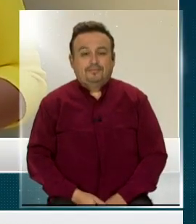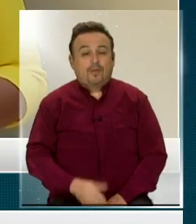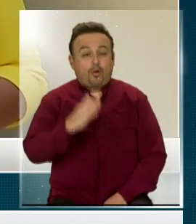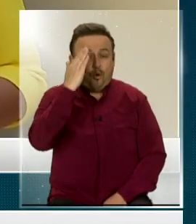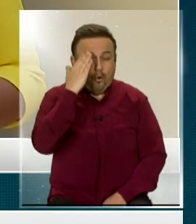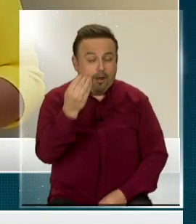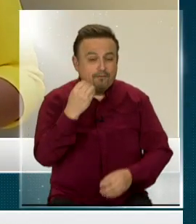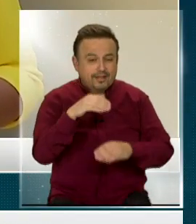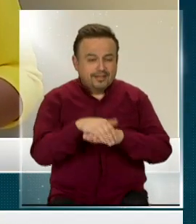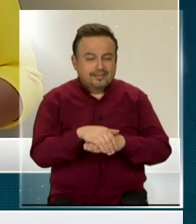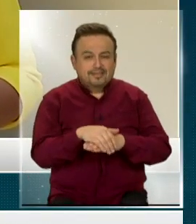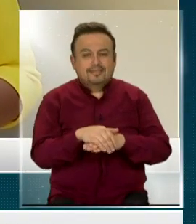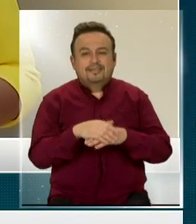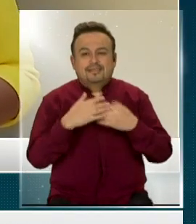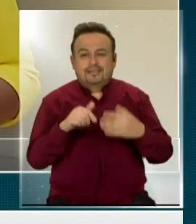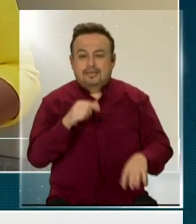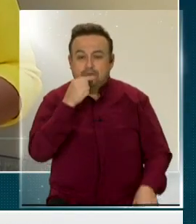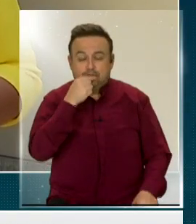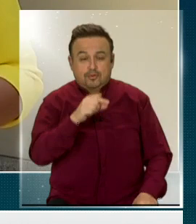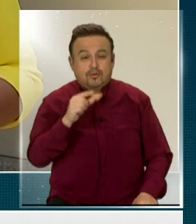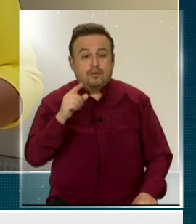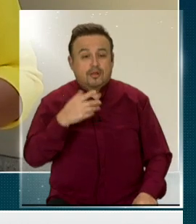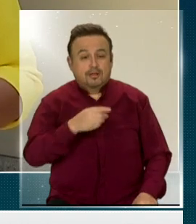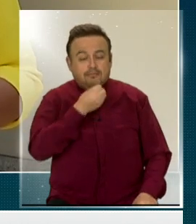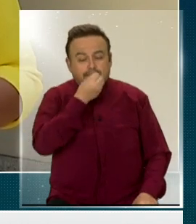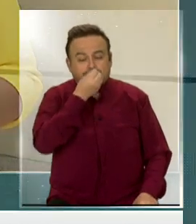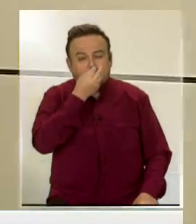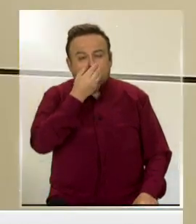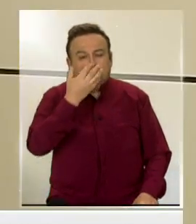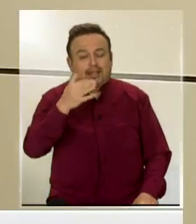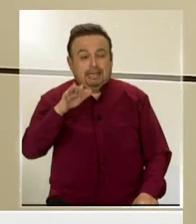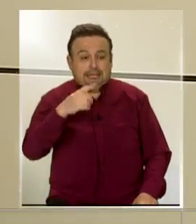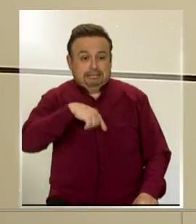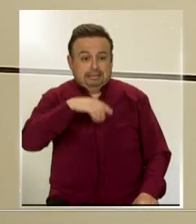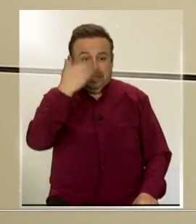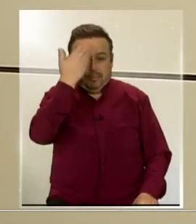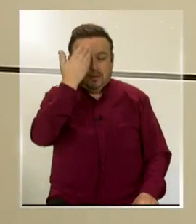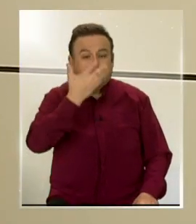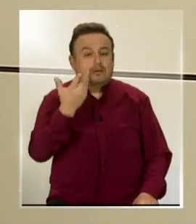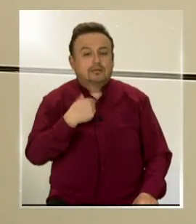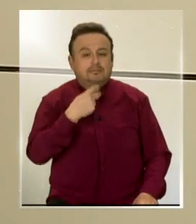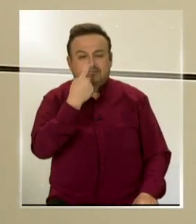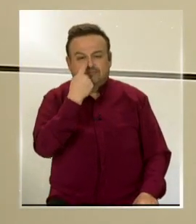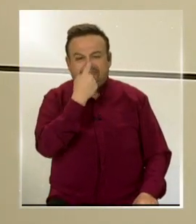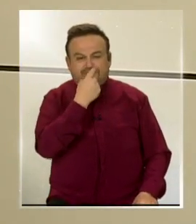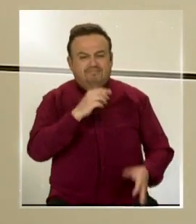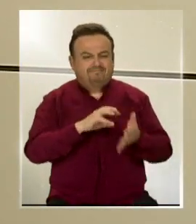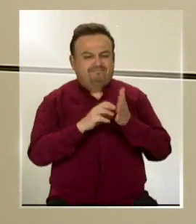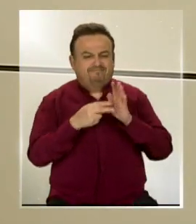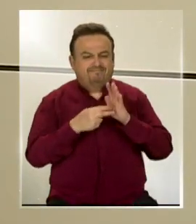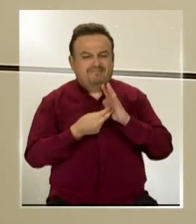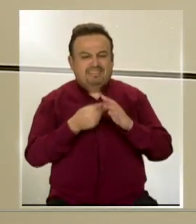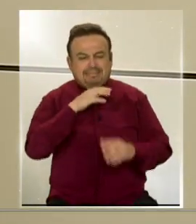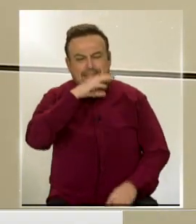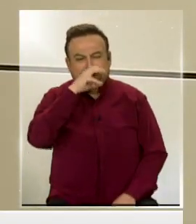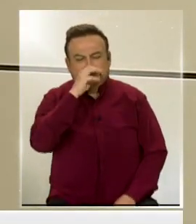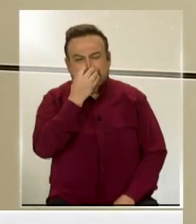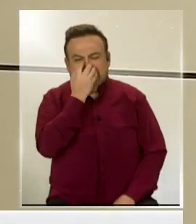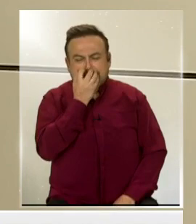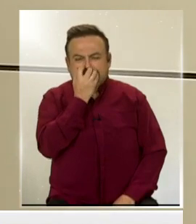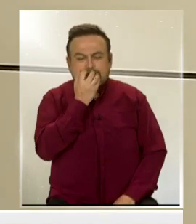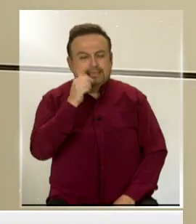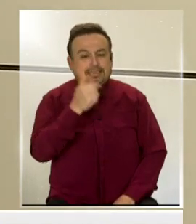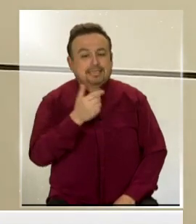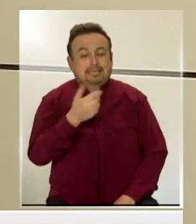Hola, muy buenas tardes. Ya está por llegar la primavera y hay también preocupación para quienes sufren cuadros alérgicos en esta temporada y